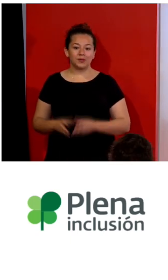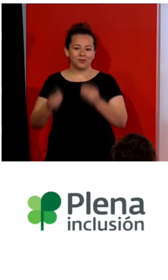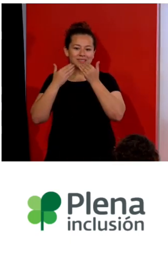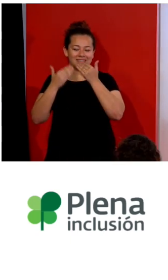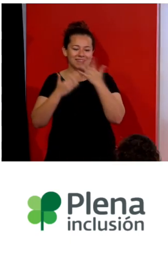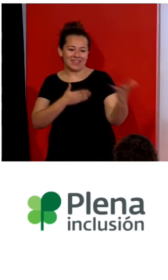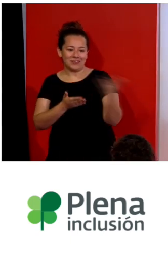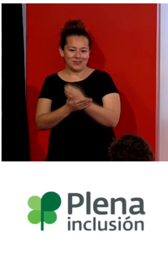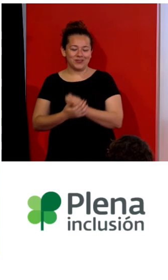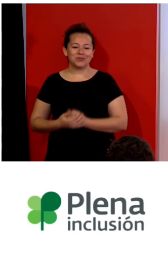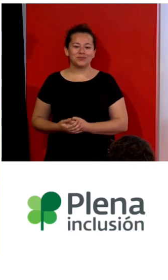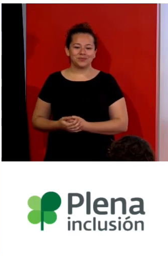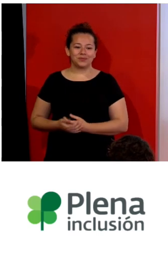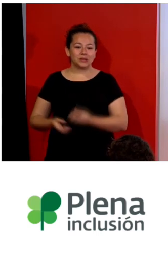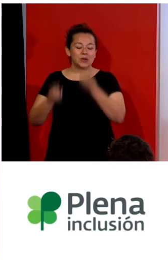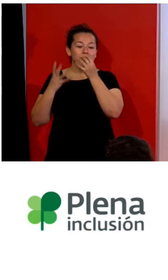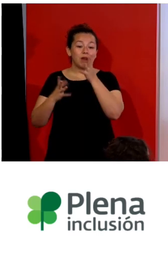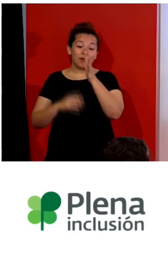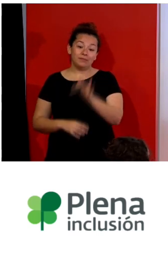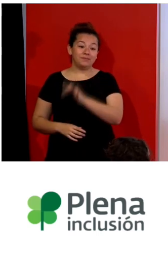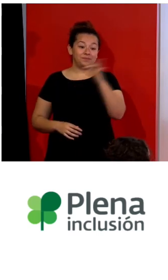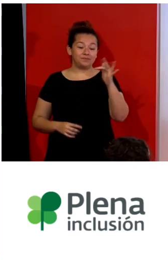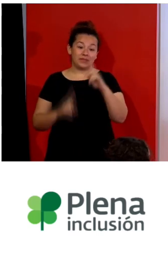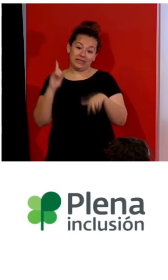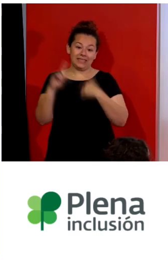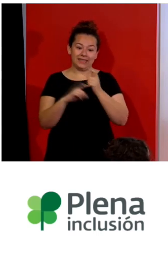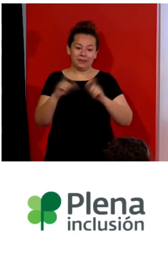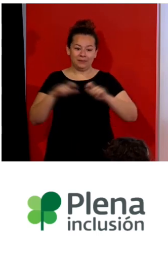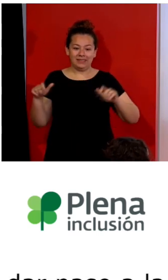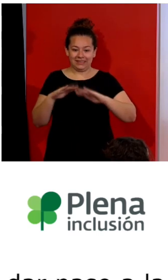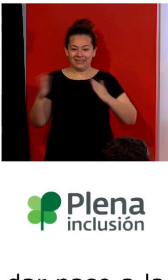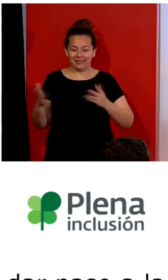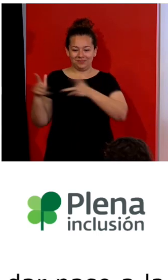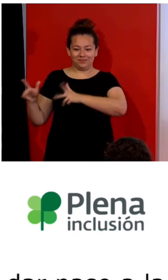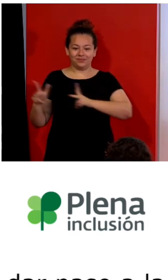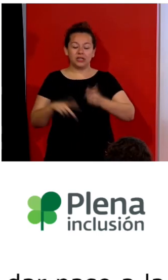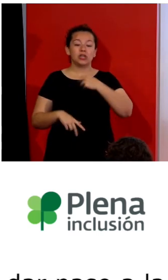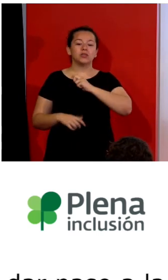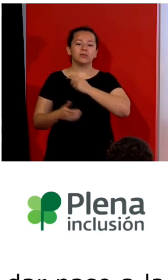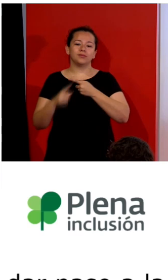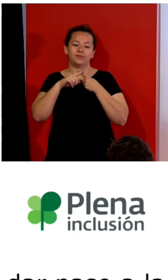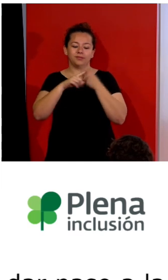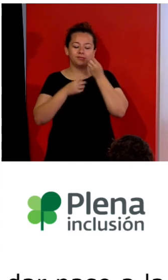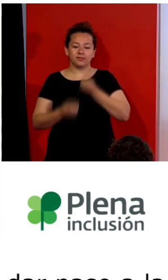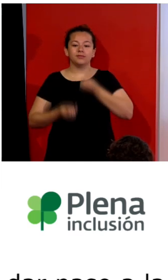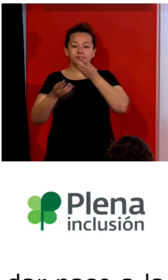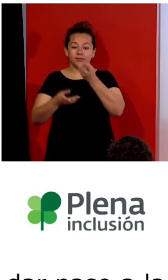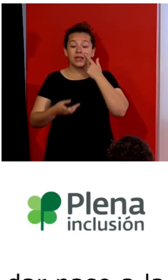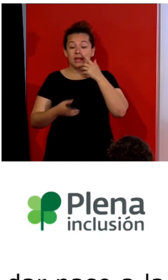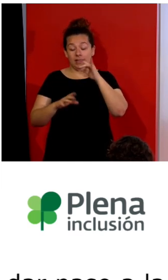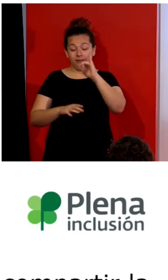A todos. Bueno, vamos a dar paso a la siguiente mesa, en la que vamos a compartir la experiencia que hemos tenido Plena